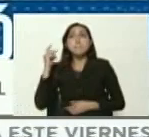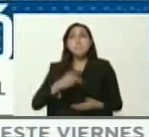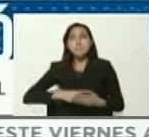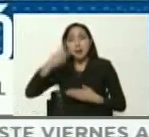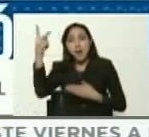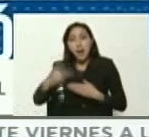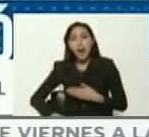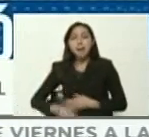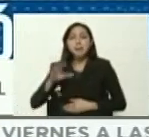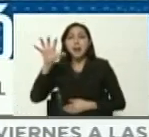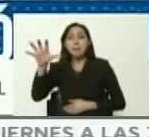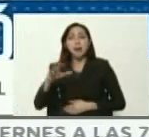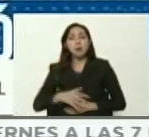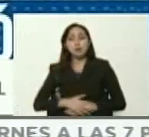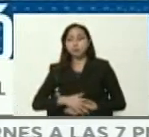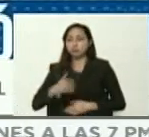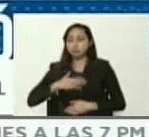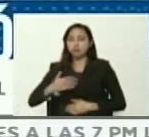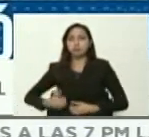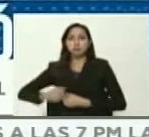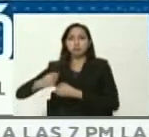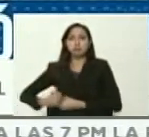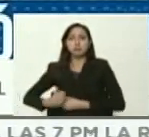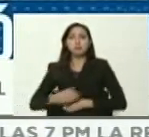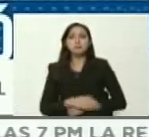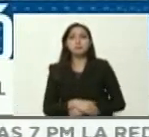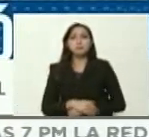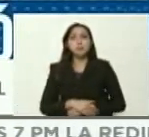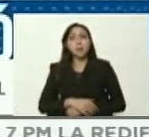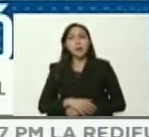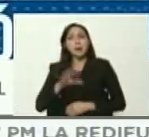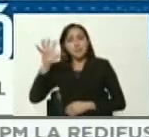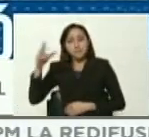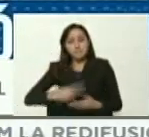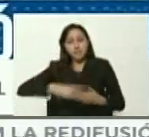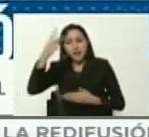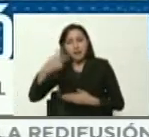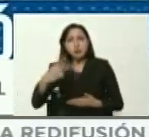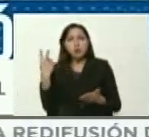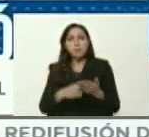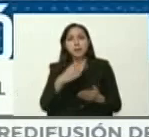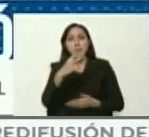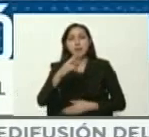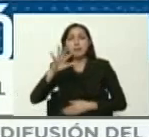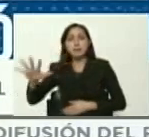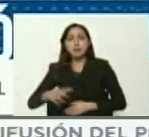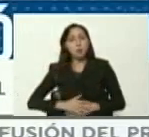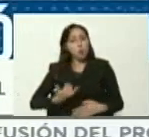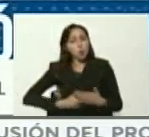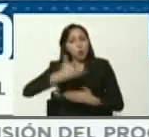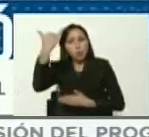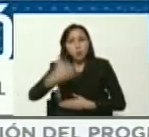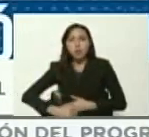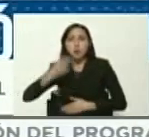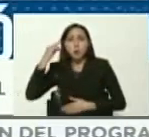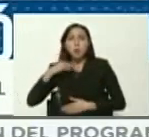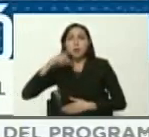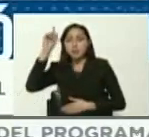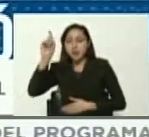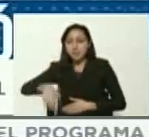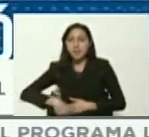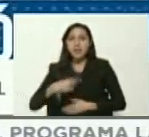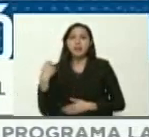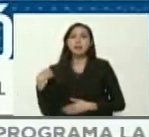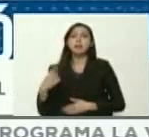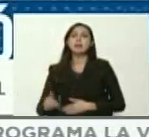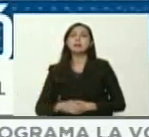siempre lo cargo a mi lado. El plan de la patria 2025, el proyecto nacional Simón Bolívar, tenemos el proyecto